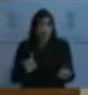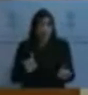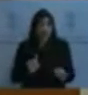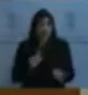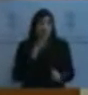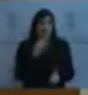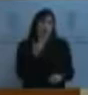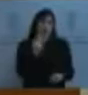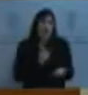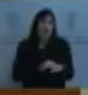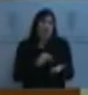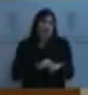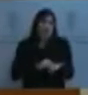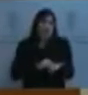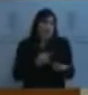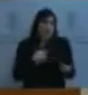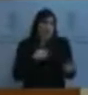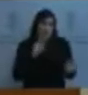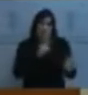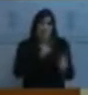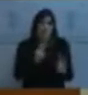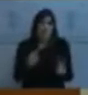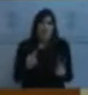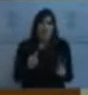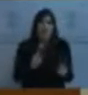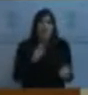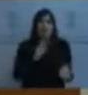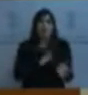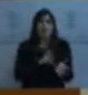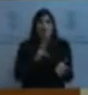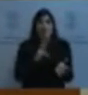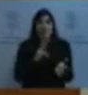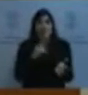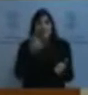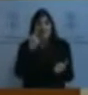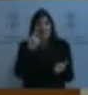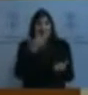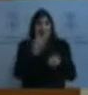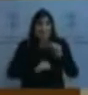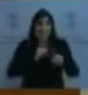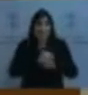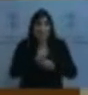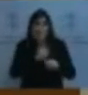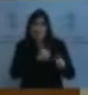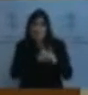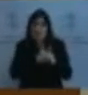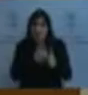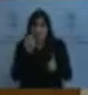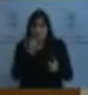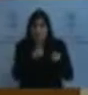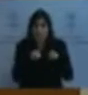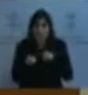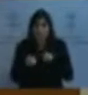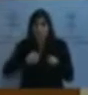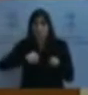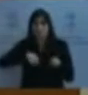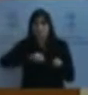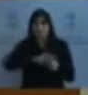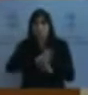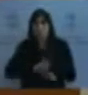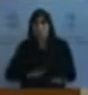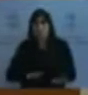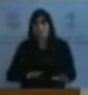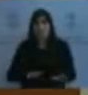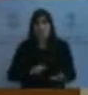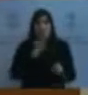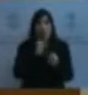cuando hay un seguimiento de incumplimientos, pues nos vemos abocados con mucho trabajo, con mucho tesón y